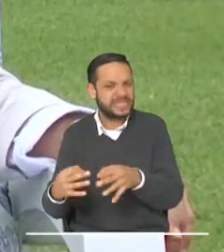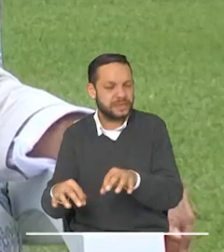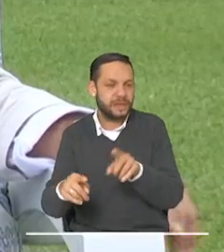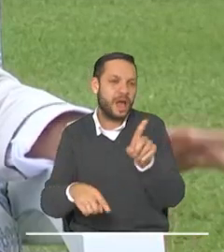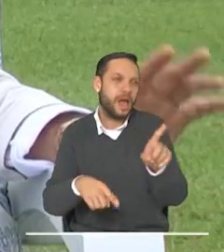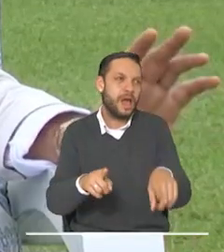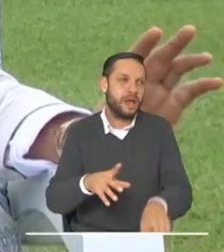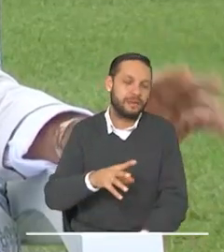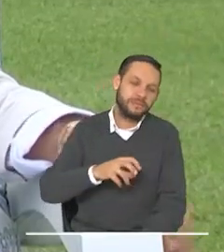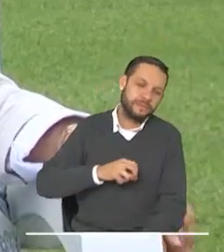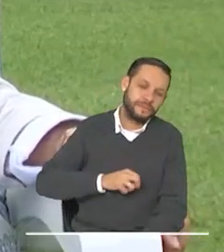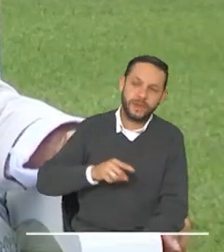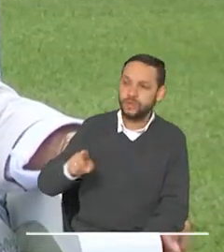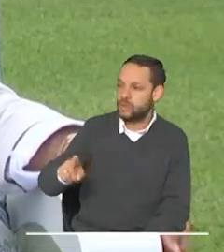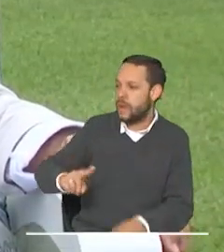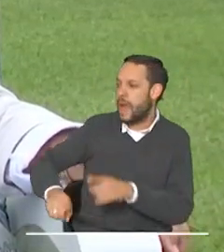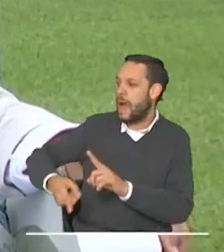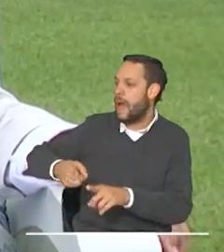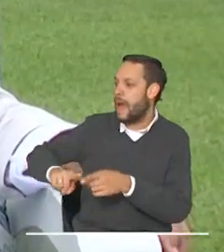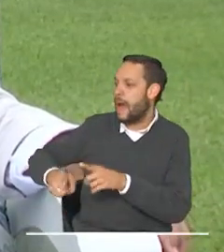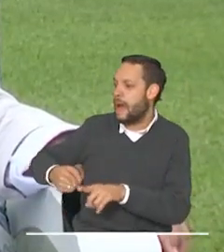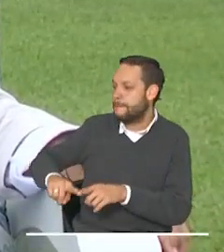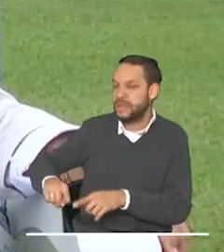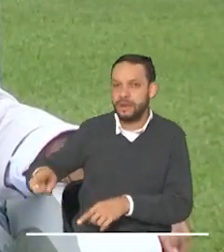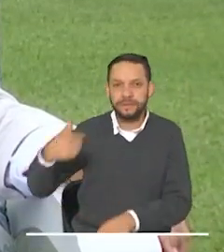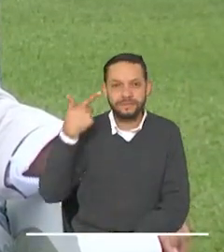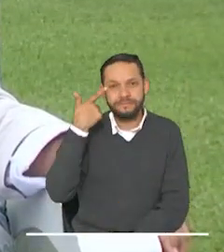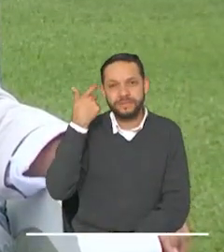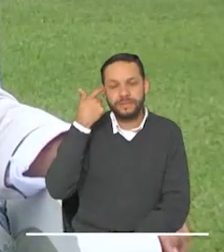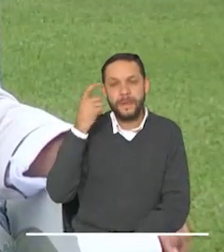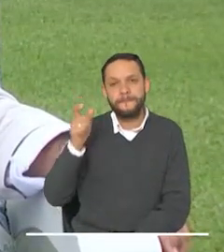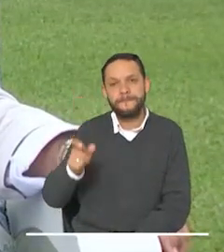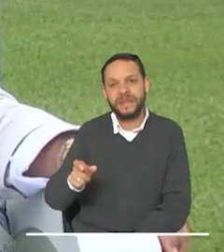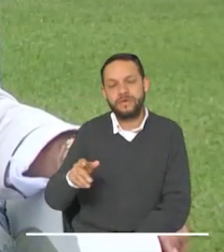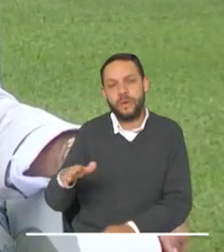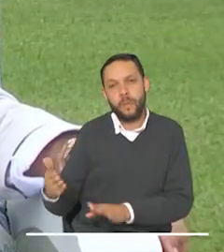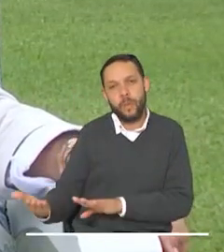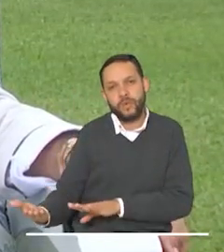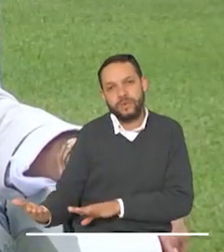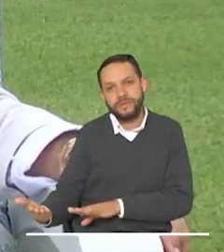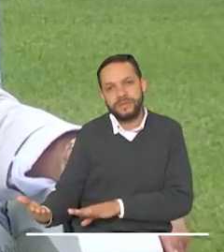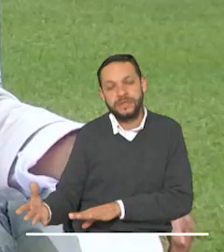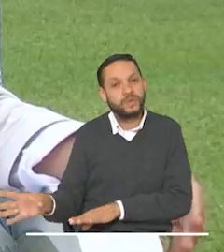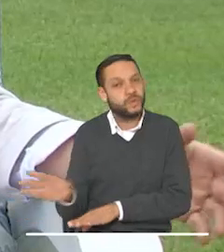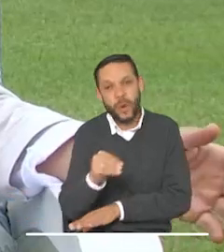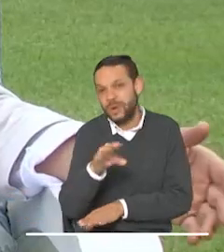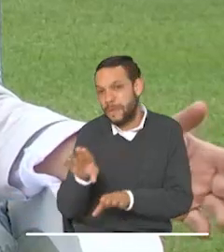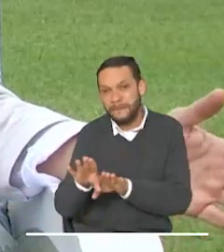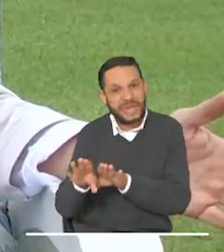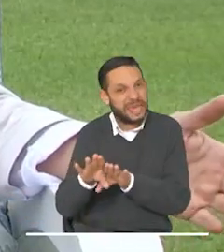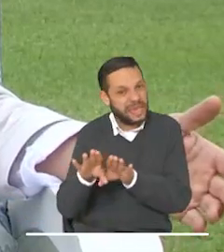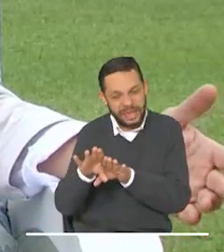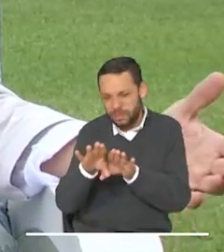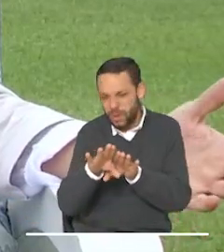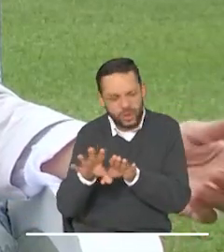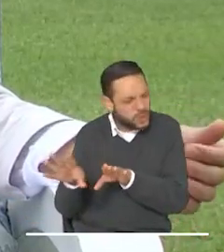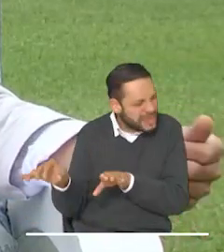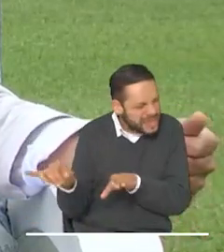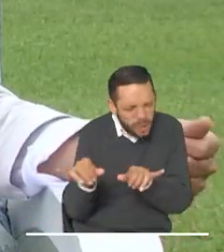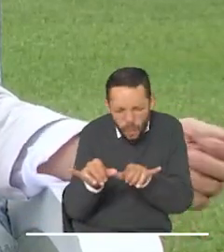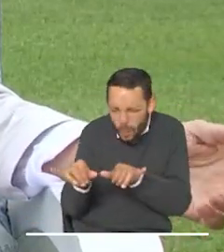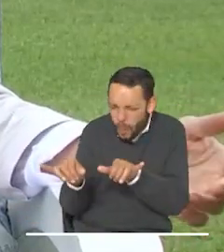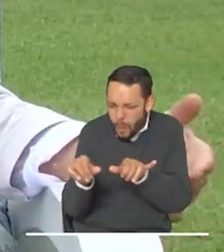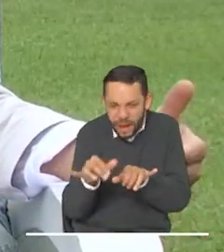esa era su amiguito un terapeuta se acaba de suicidar Es que esto afecta también al al decano al rector al